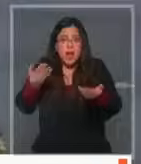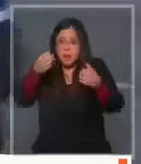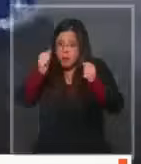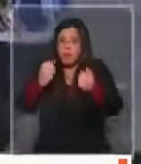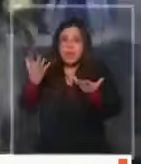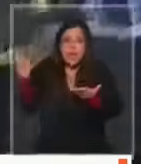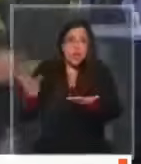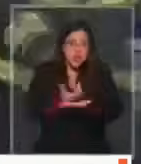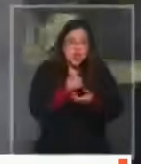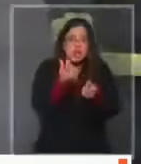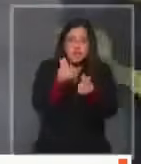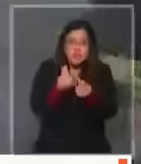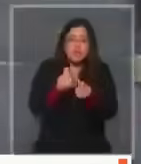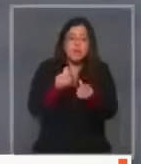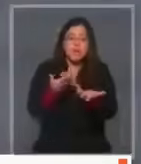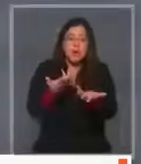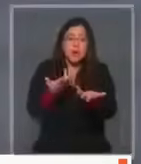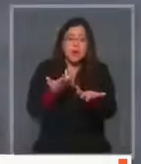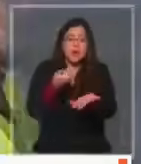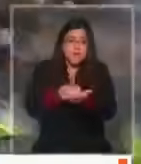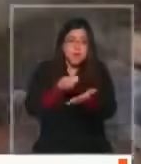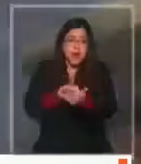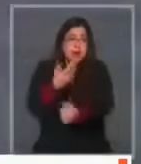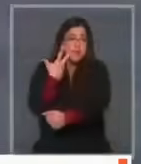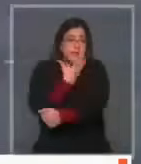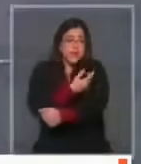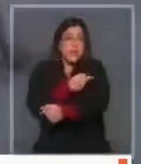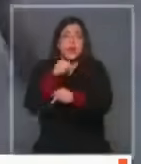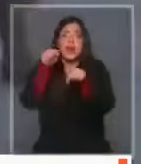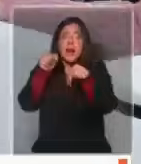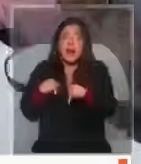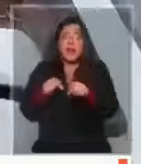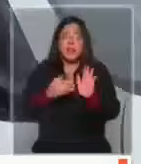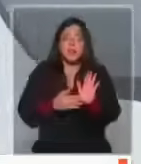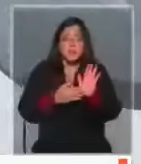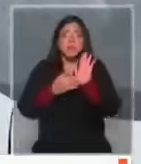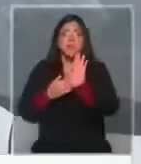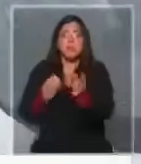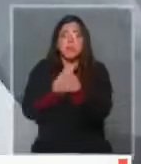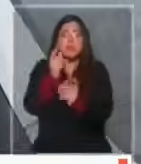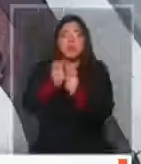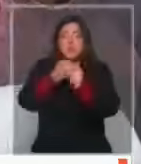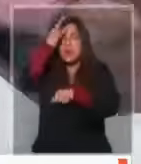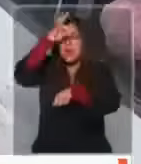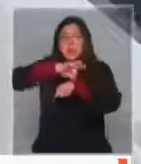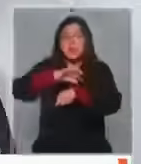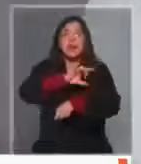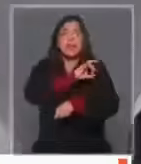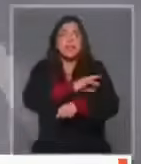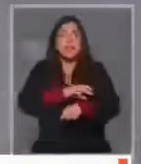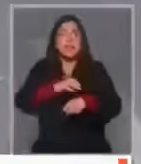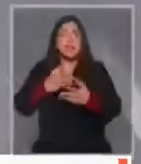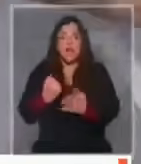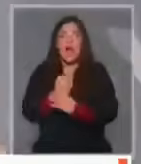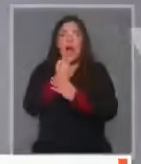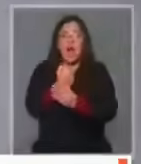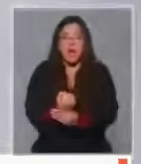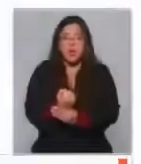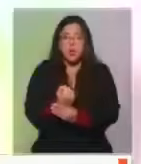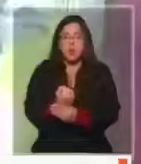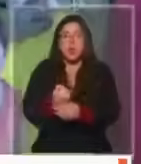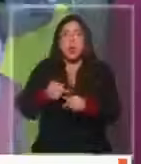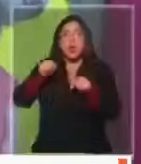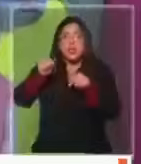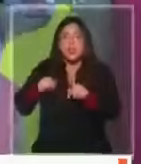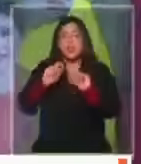alto costo. De momento, estas formas de visibilizar la realidad de muchos enfermos en Chile se toma la agenda. Se mantienen como el